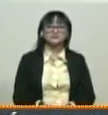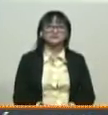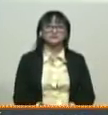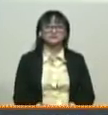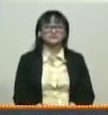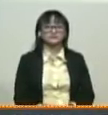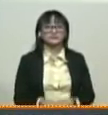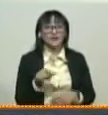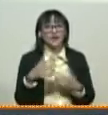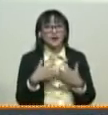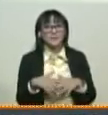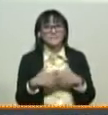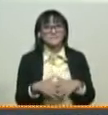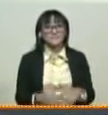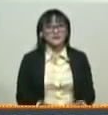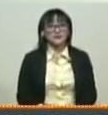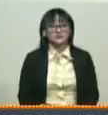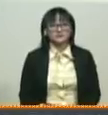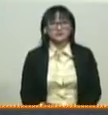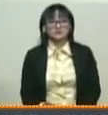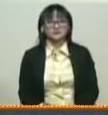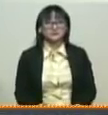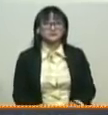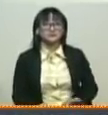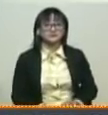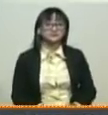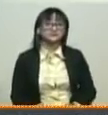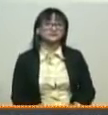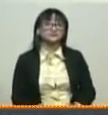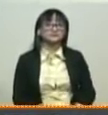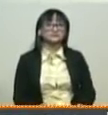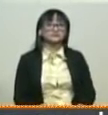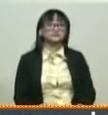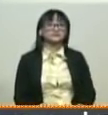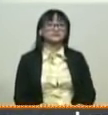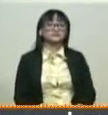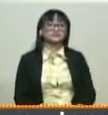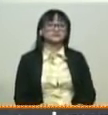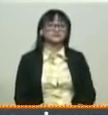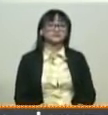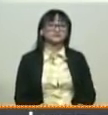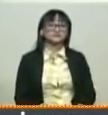Estas empresas son Tradequip Servicios and Marine,